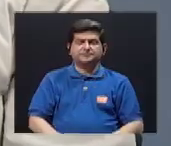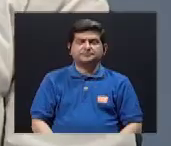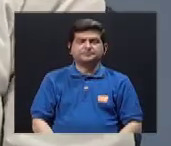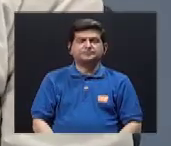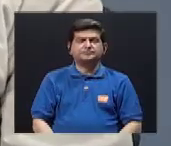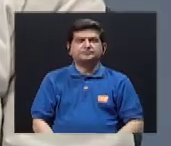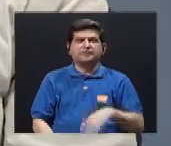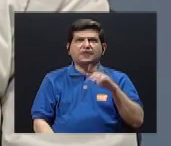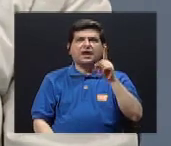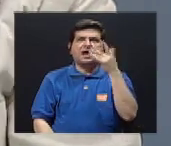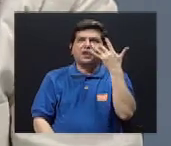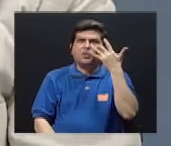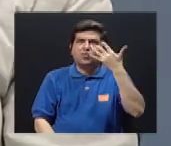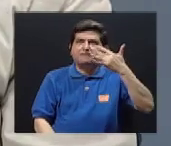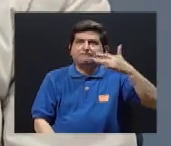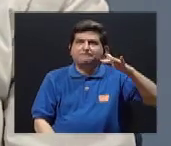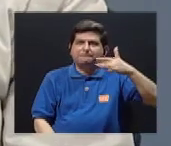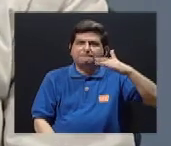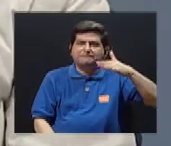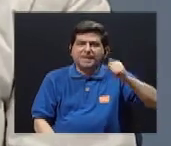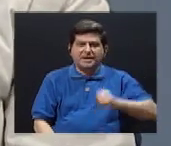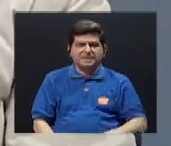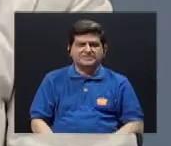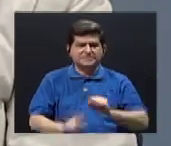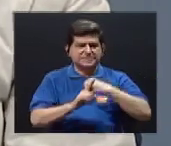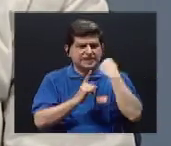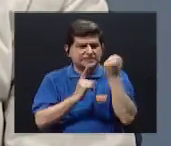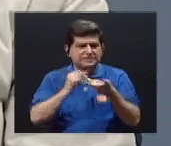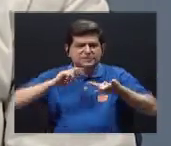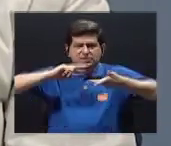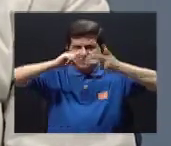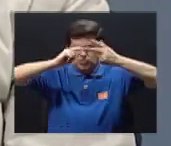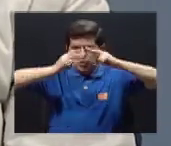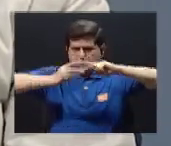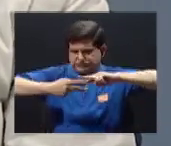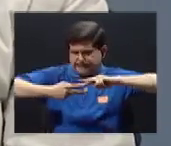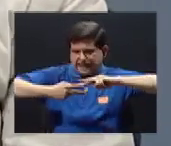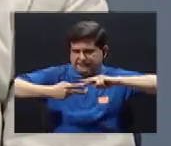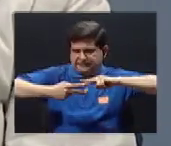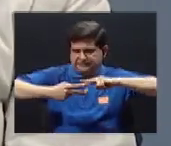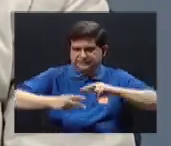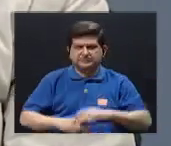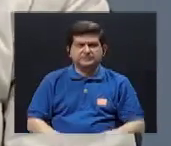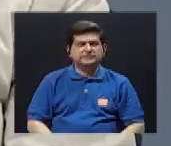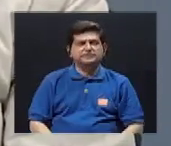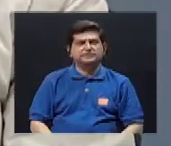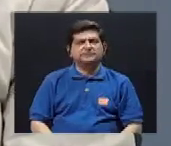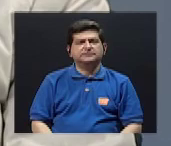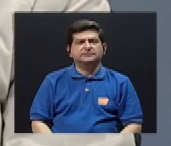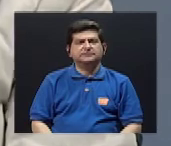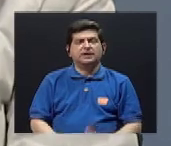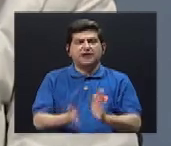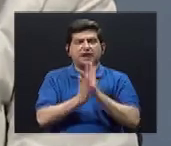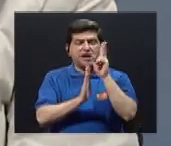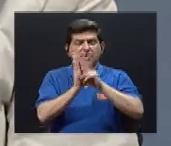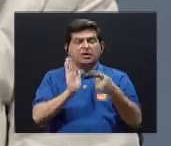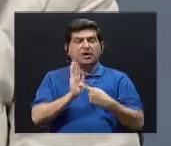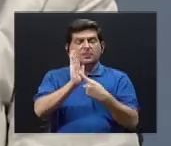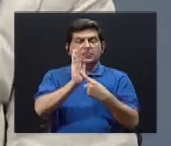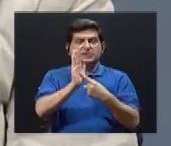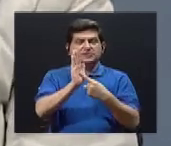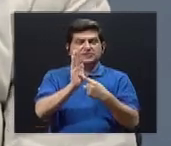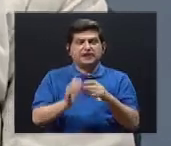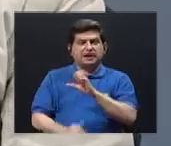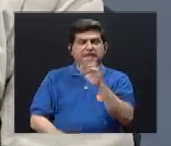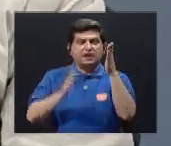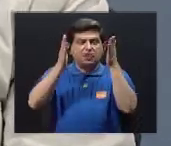una aparente paradoja o contradicción en el sentido de que el documental retrata